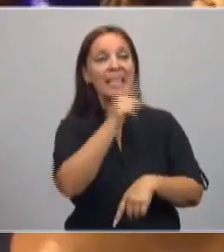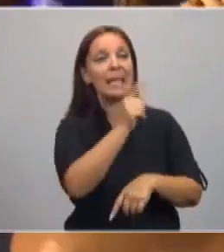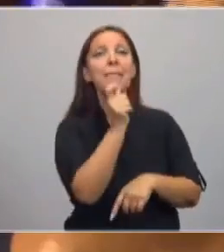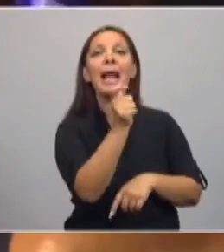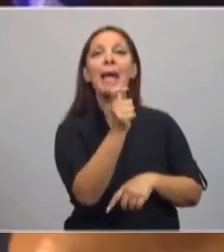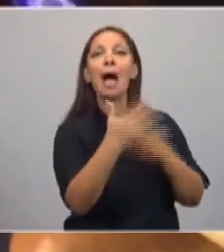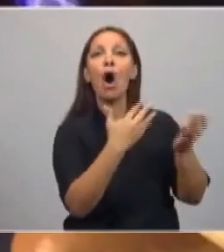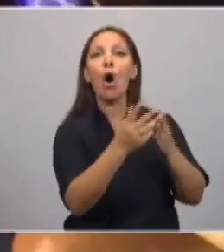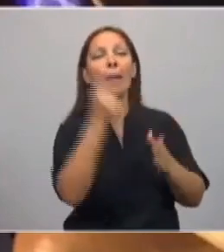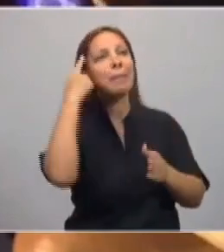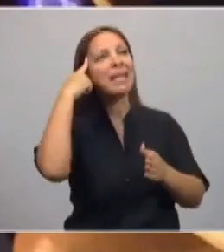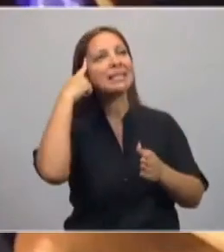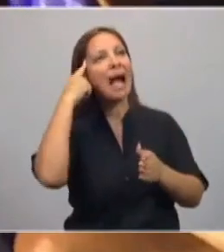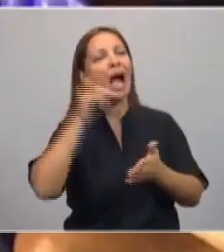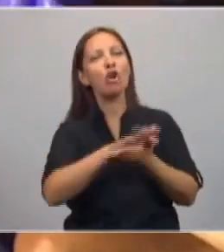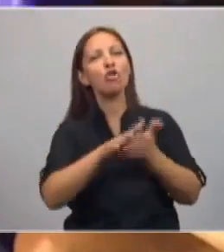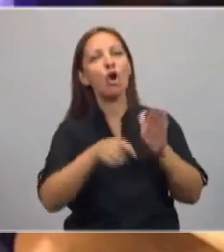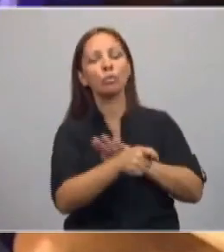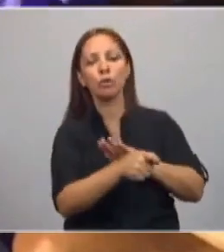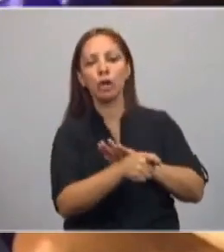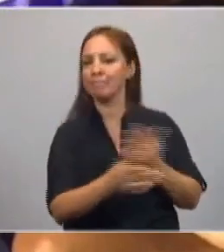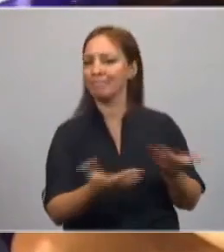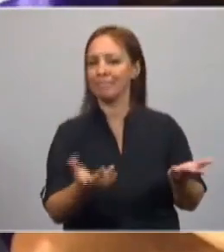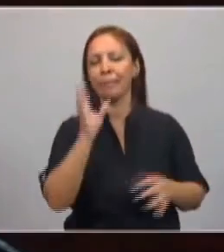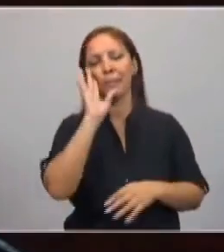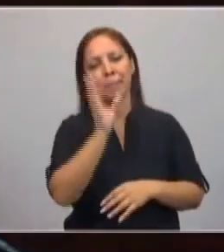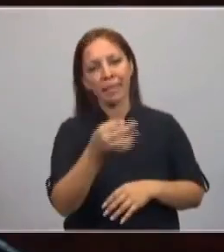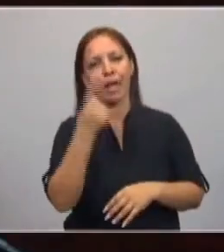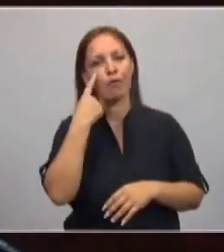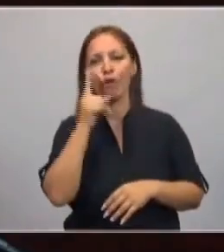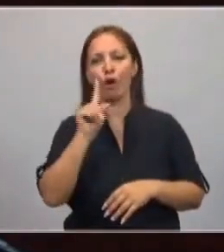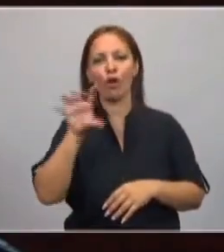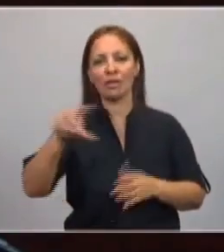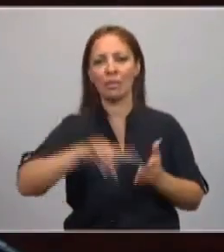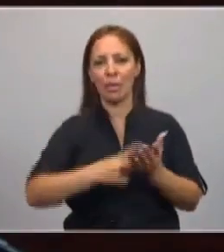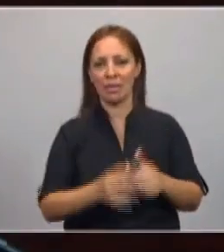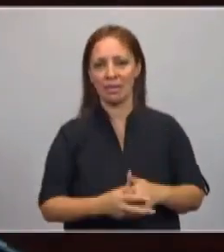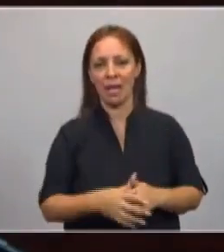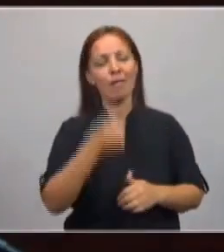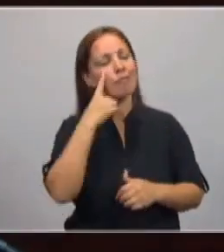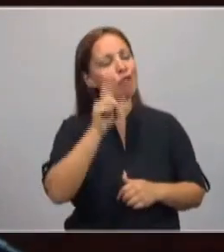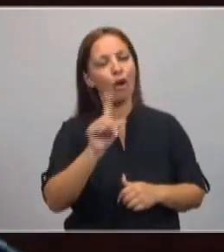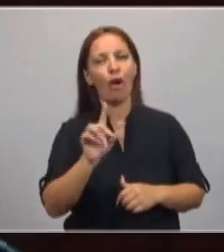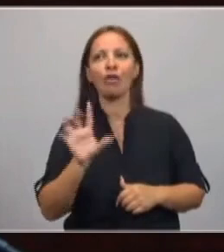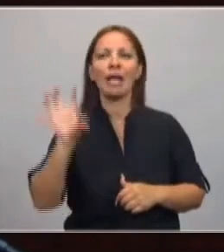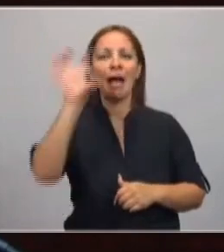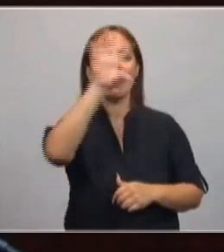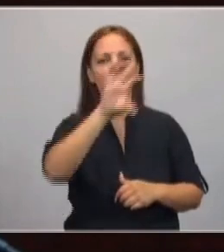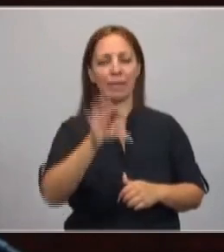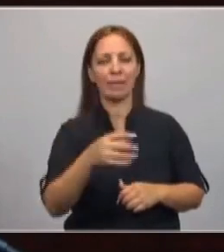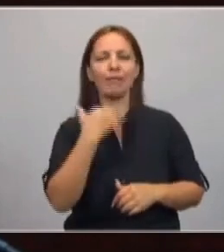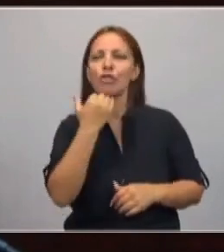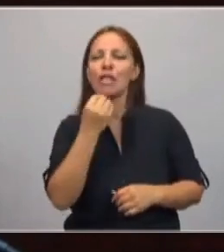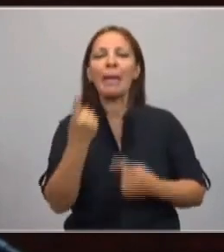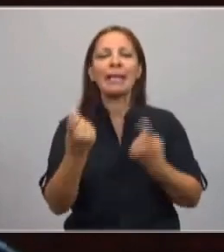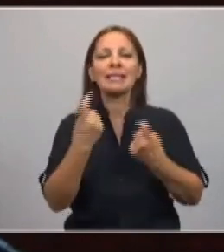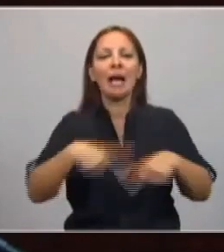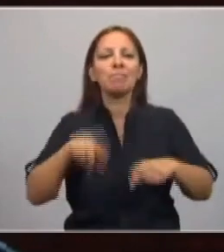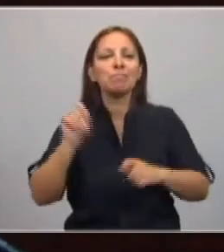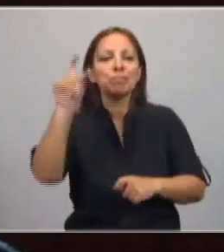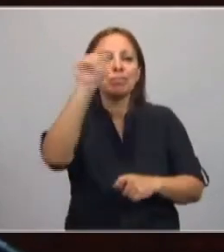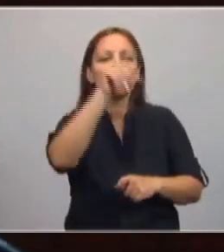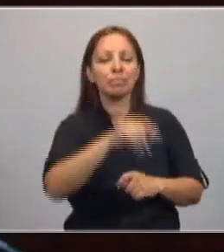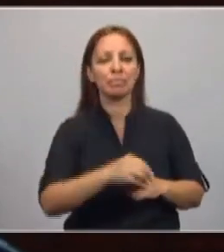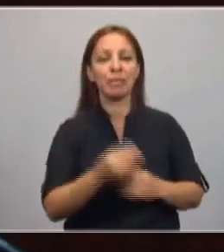corrupción. No conoce nuestra provincia ni ninguna otra y no sabe de sus necesidades. La obra pública no solo